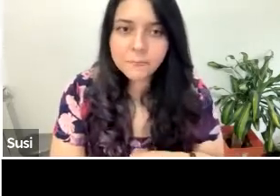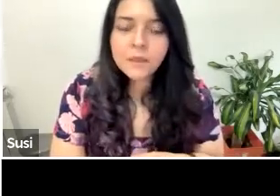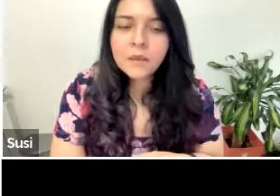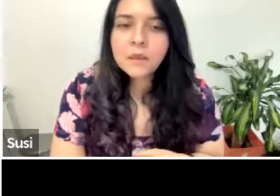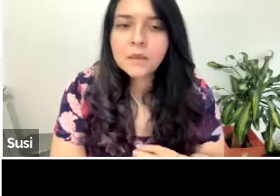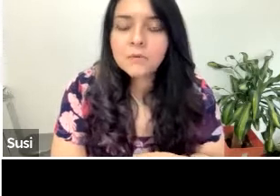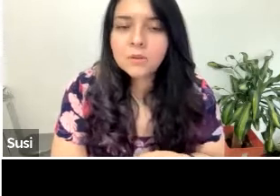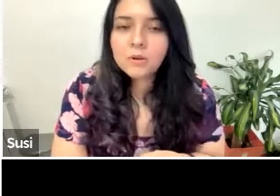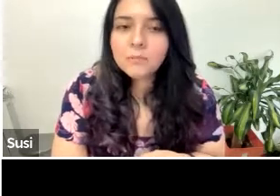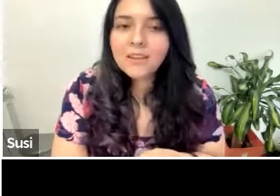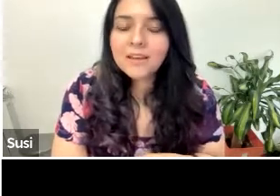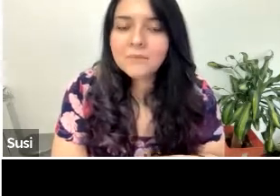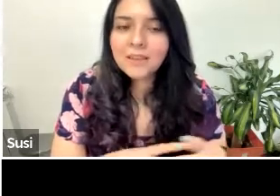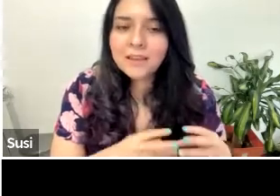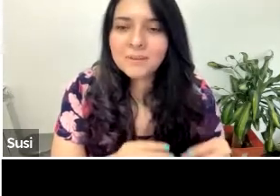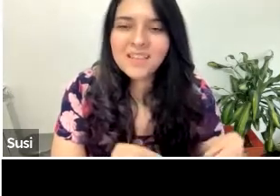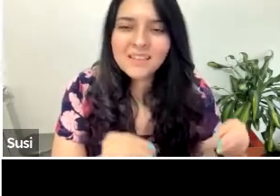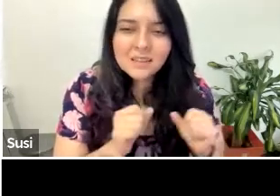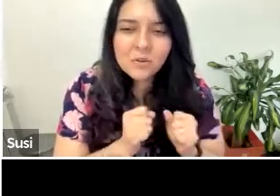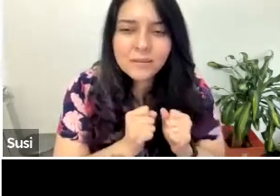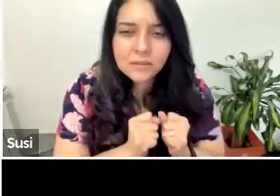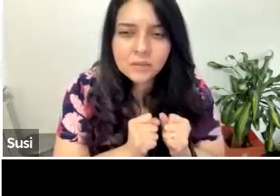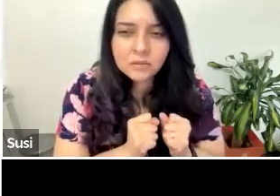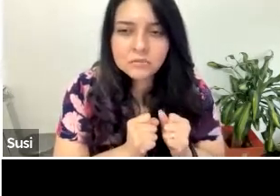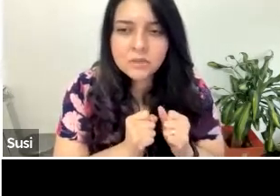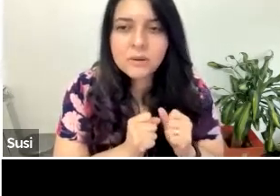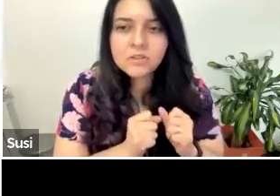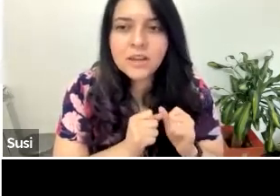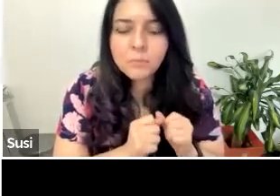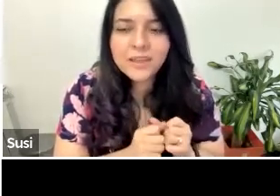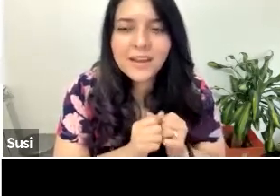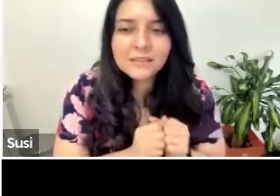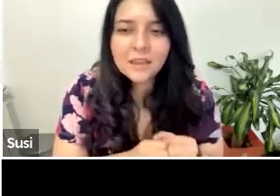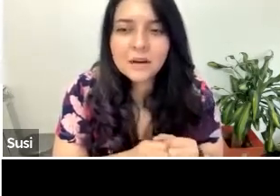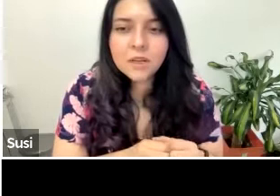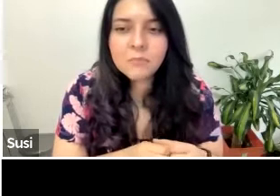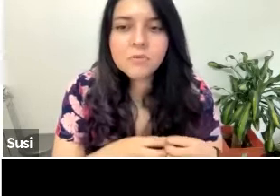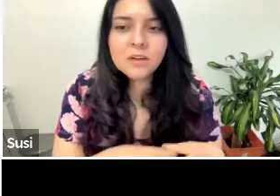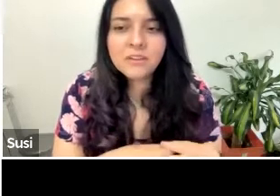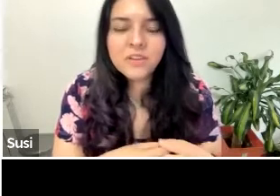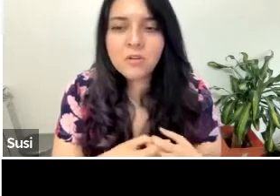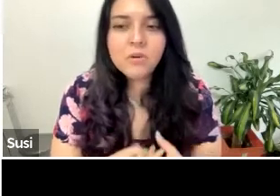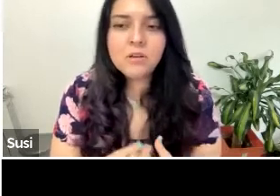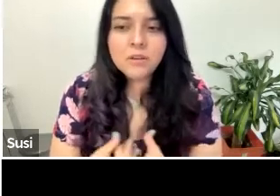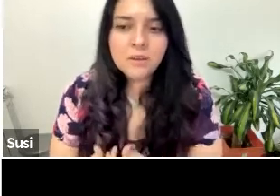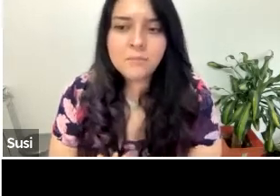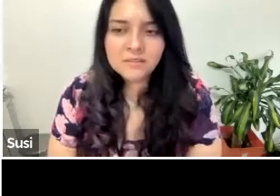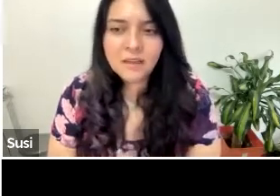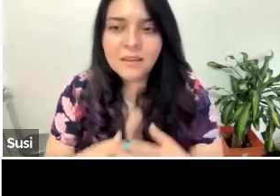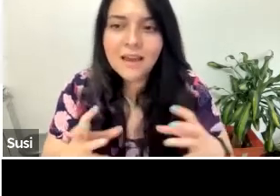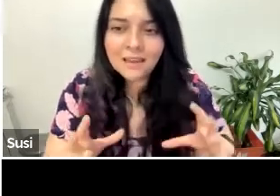mundial. Cuando hablamos de la discapacidad en sentido estricto, ¿sí? Personas que pueden acceder, por ejemplo, a un certificado único